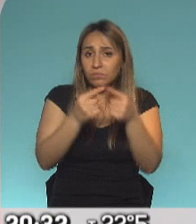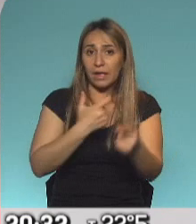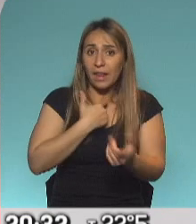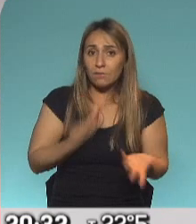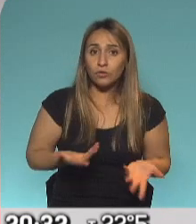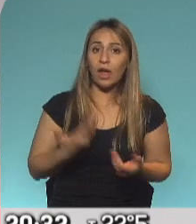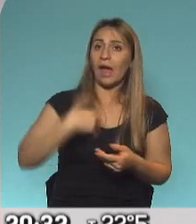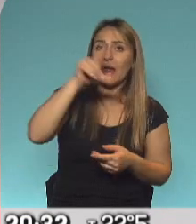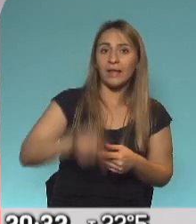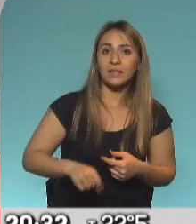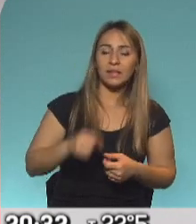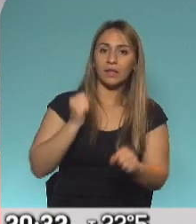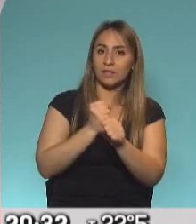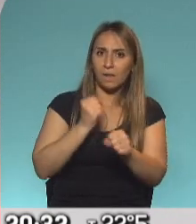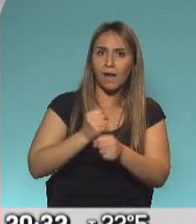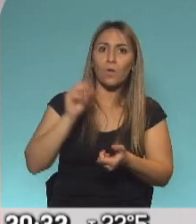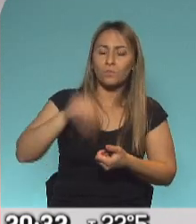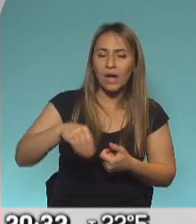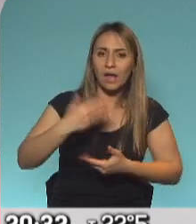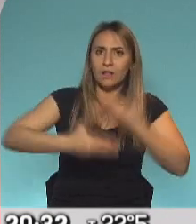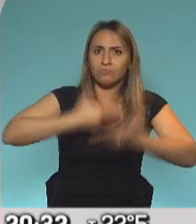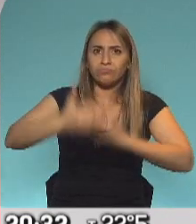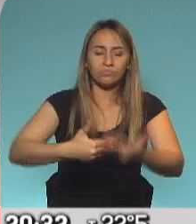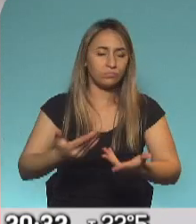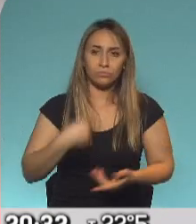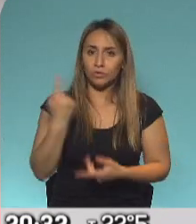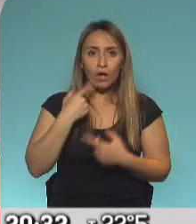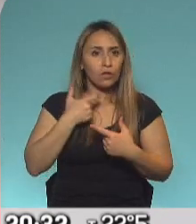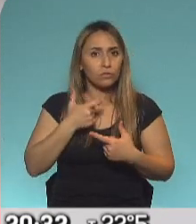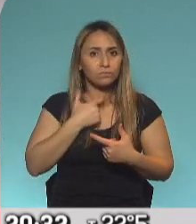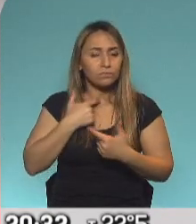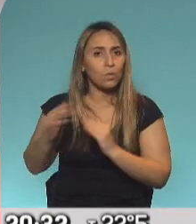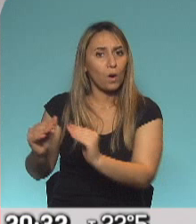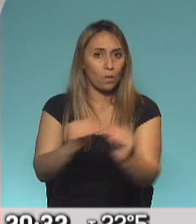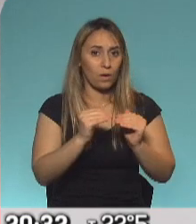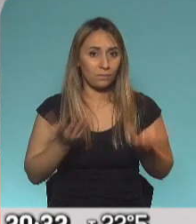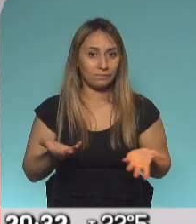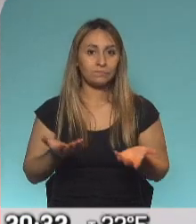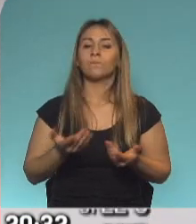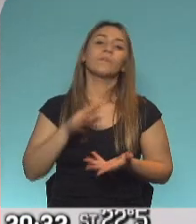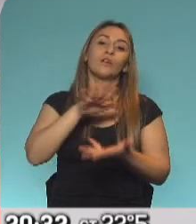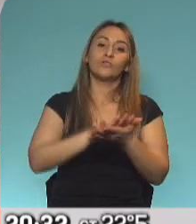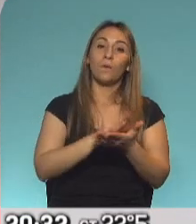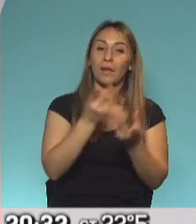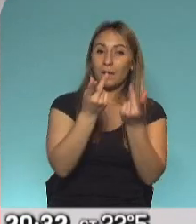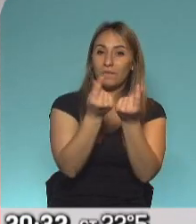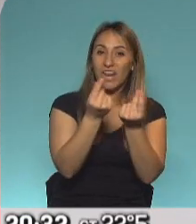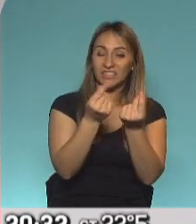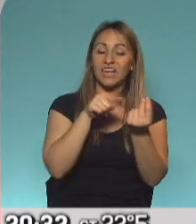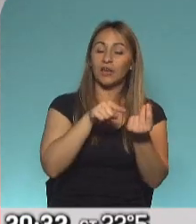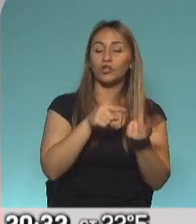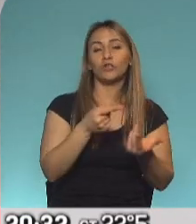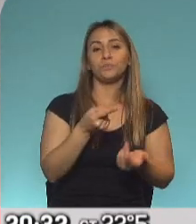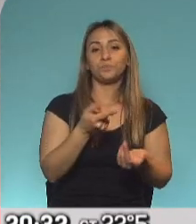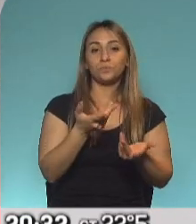acompañando, naturalmente, el Estado generando las pautas necesarias para que esto ocurra. Con respecto al sector financiero, o esa parte del sector